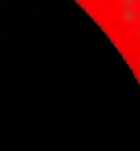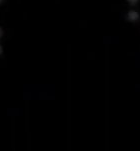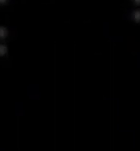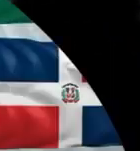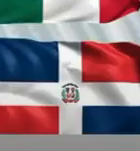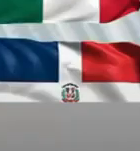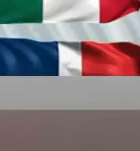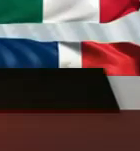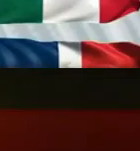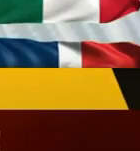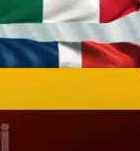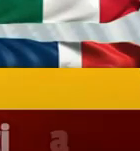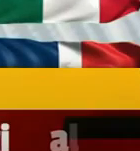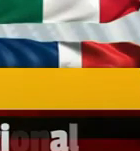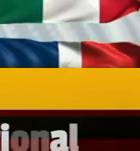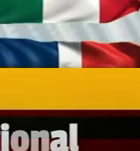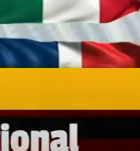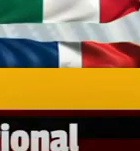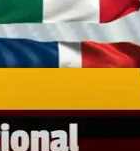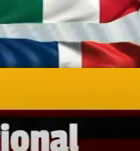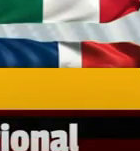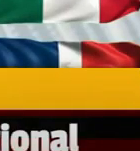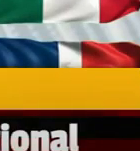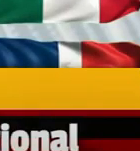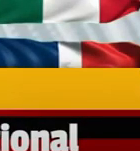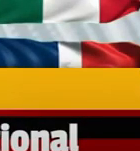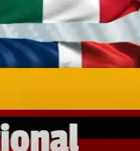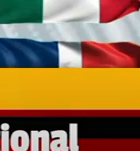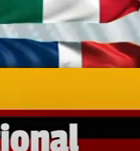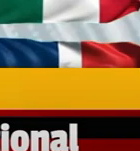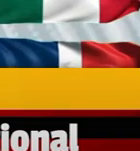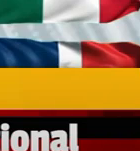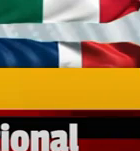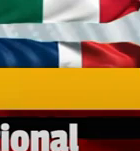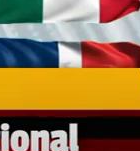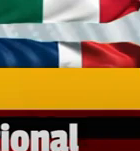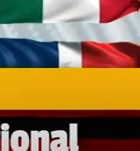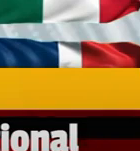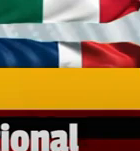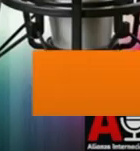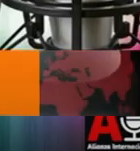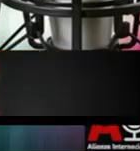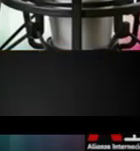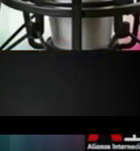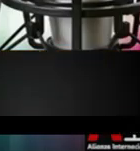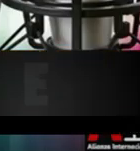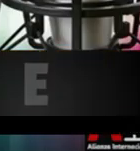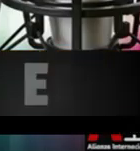Thank you.